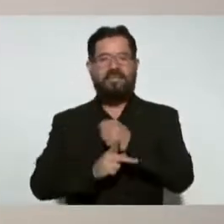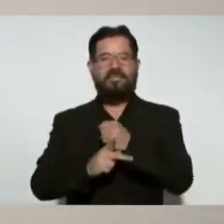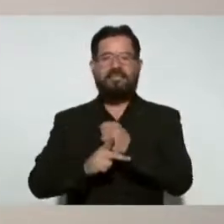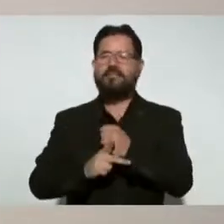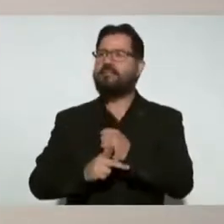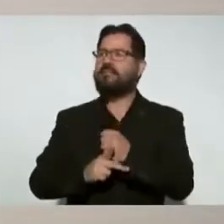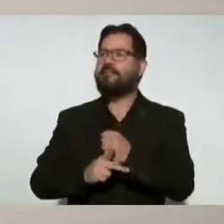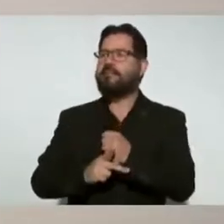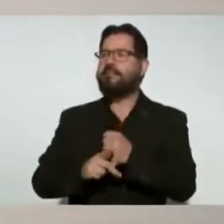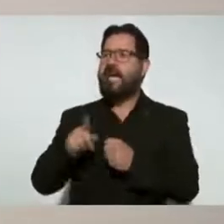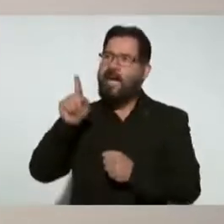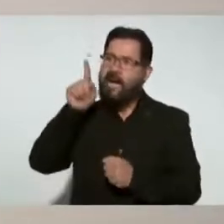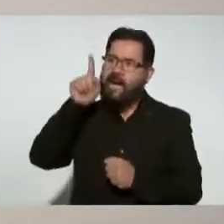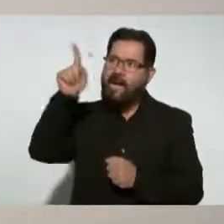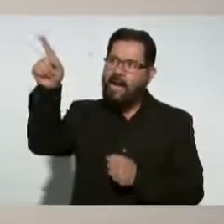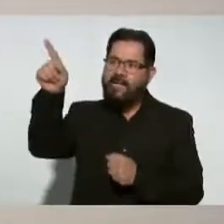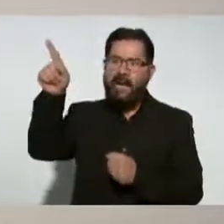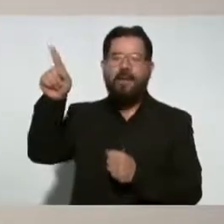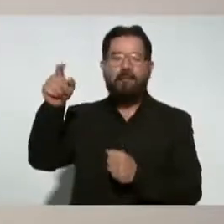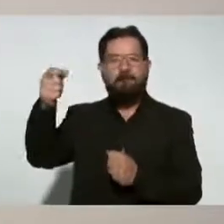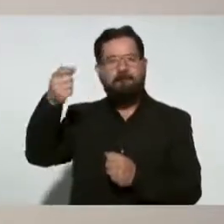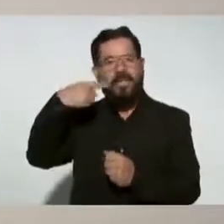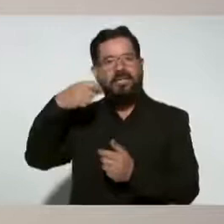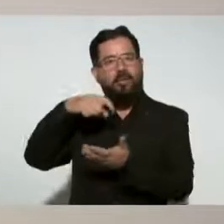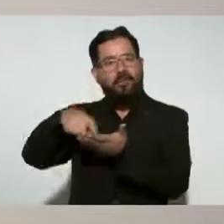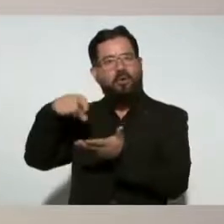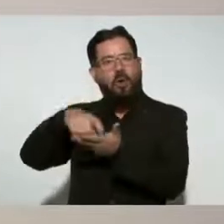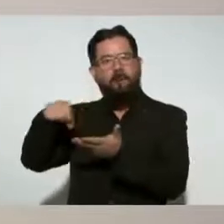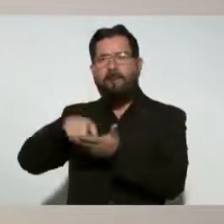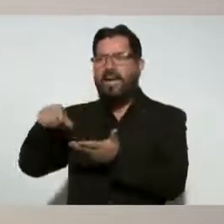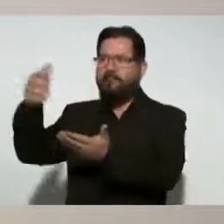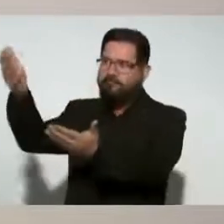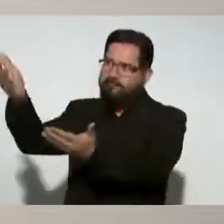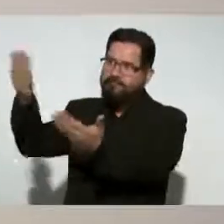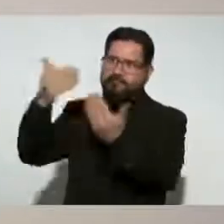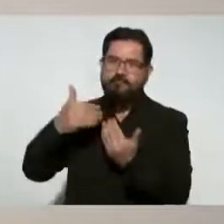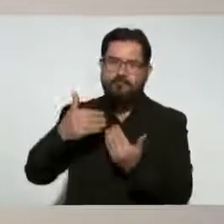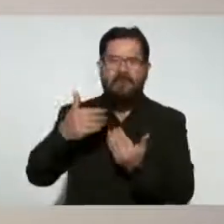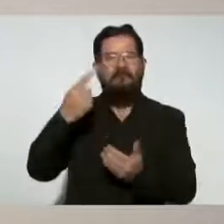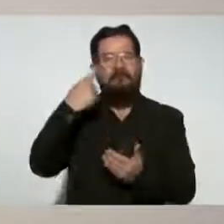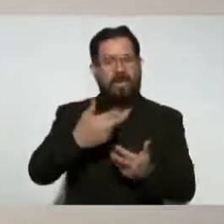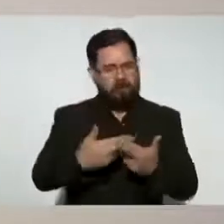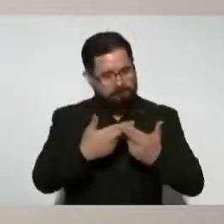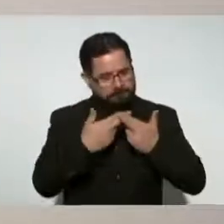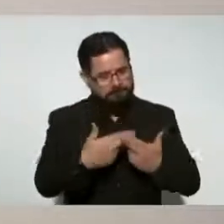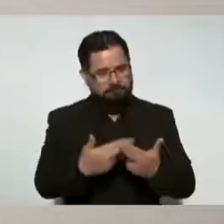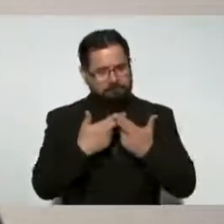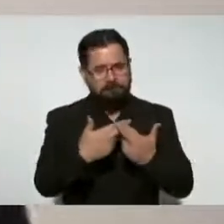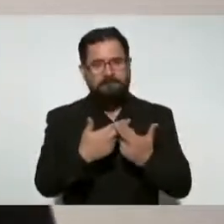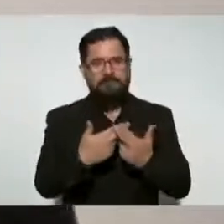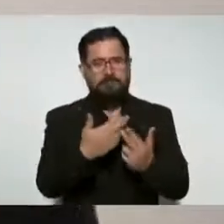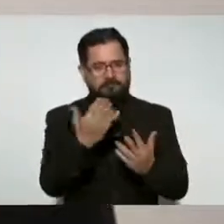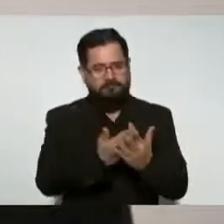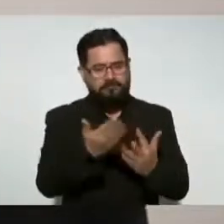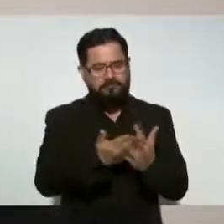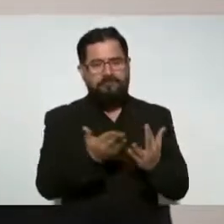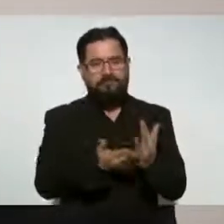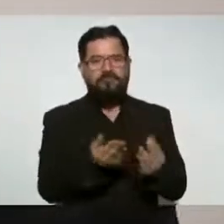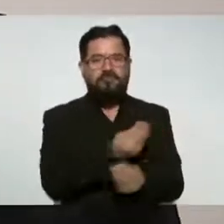para que no faltaran y para tener mejores condiciones, mejores